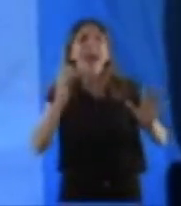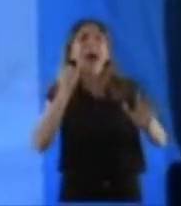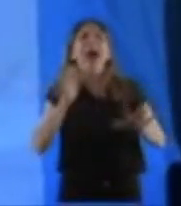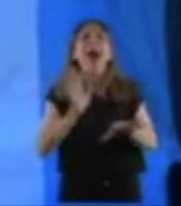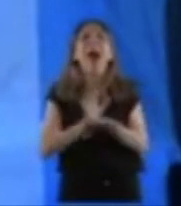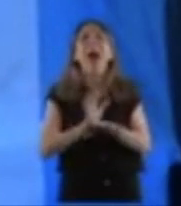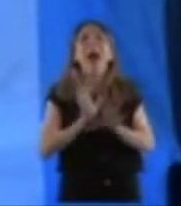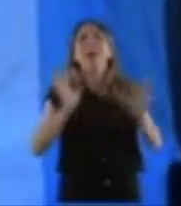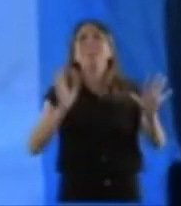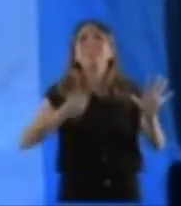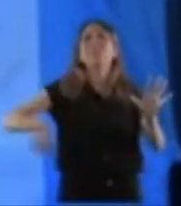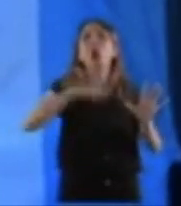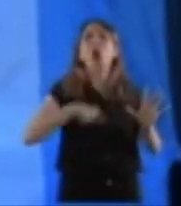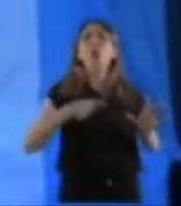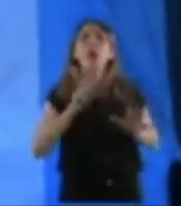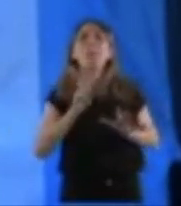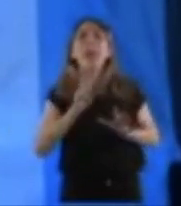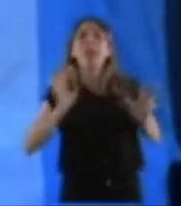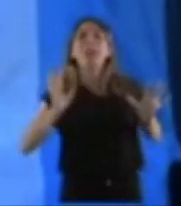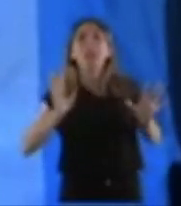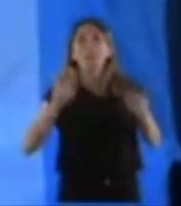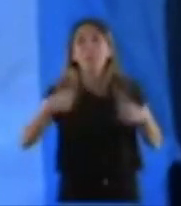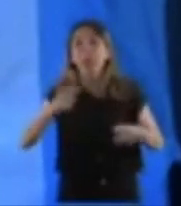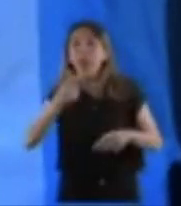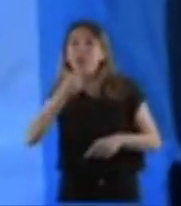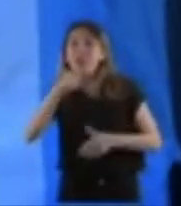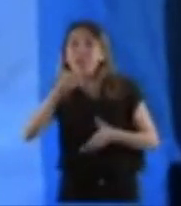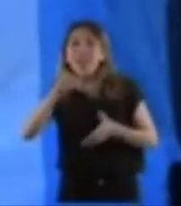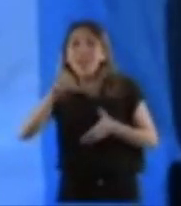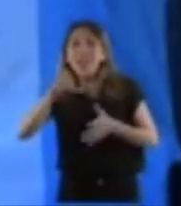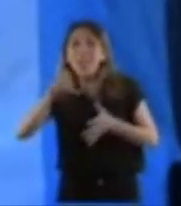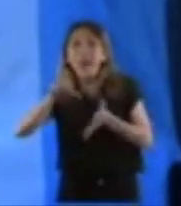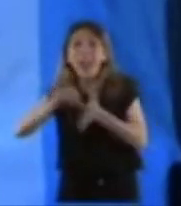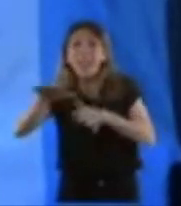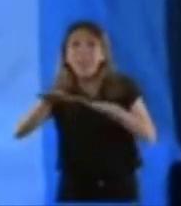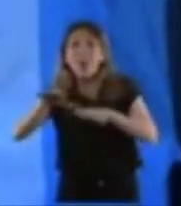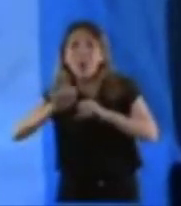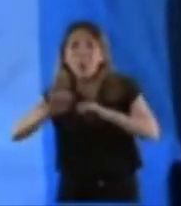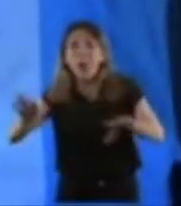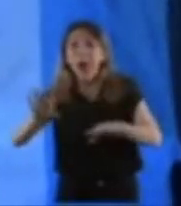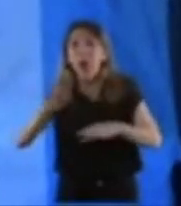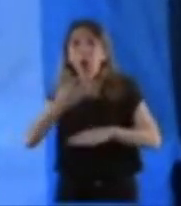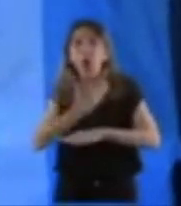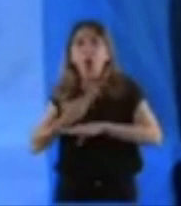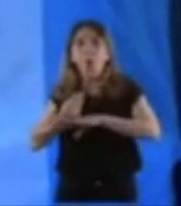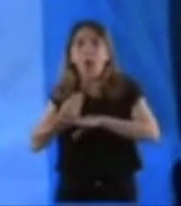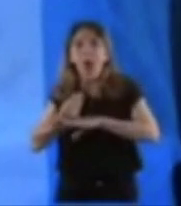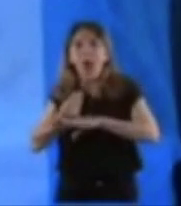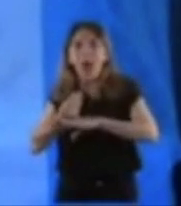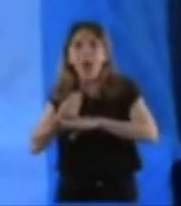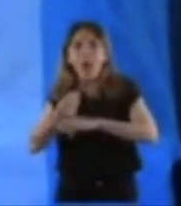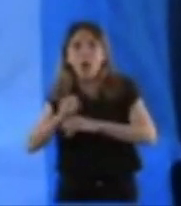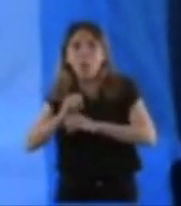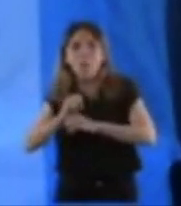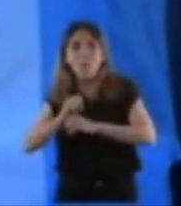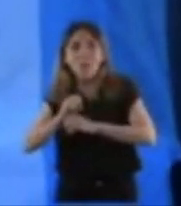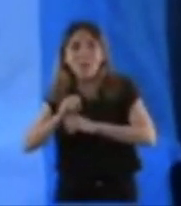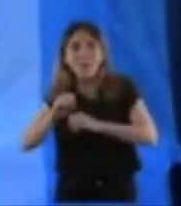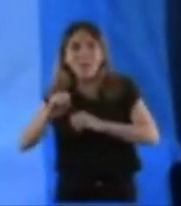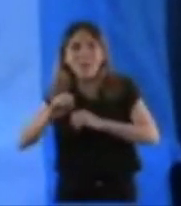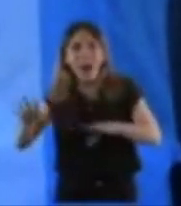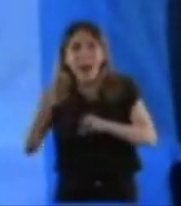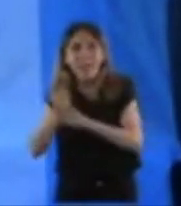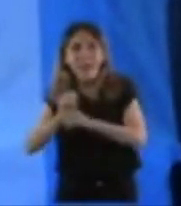peronista. Pero cuando el país está mal, que lo han dejado mal, es una obligación, compañeros,